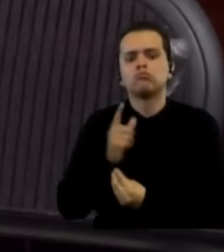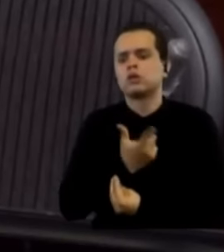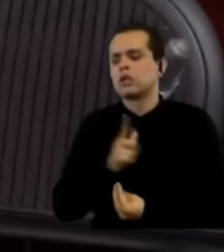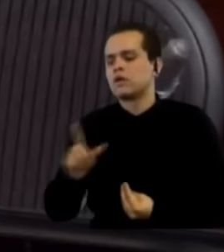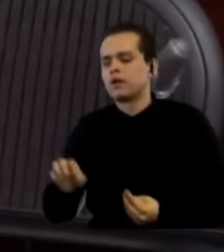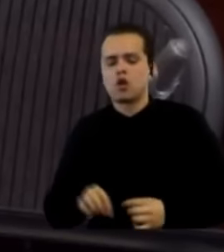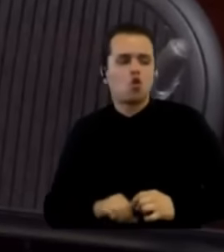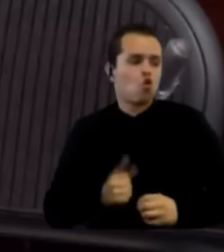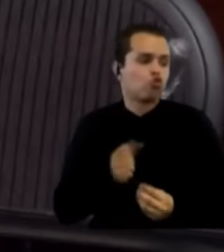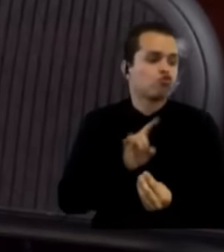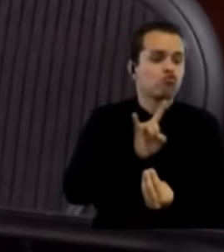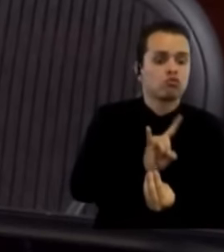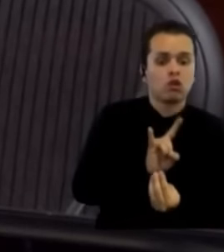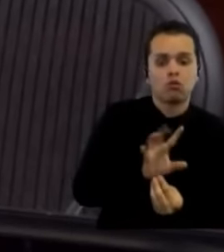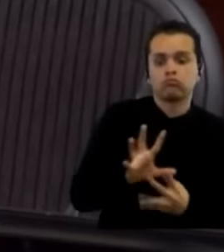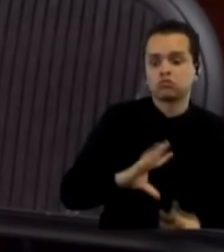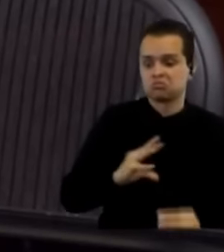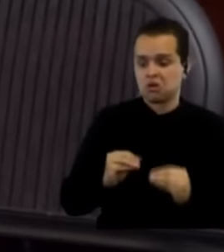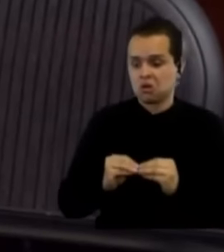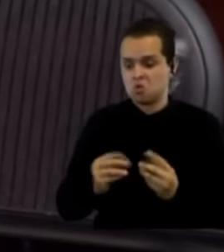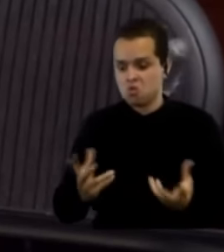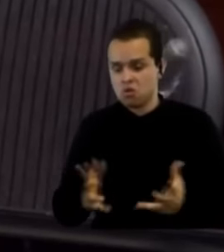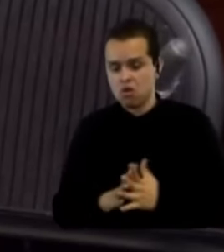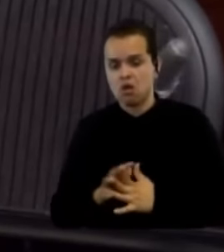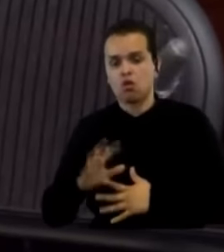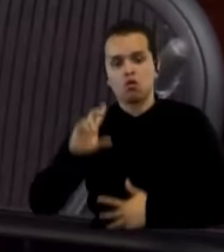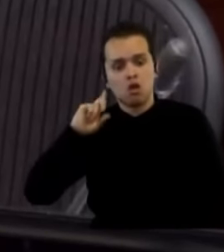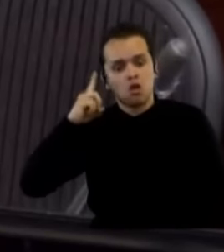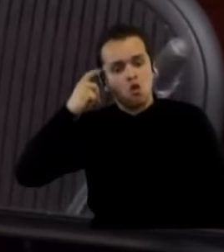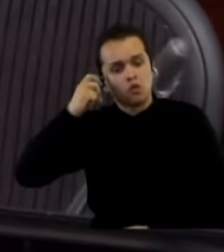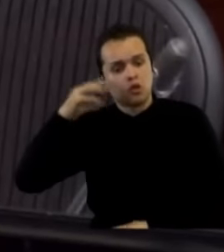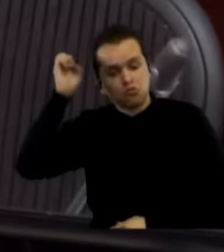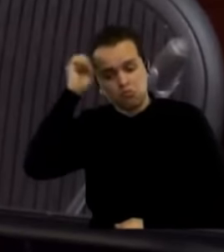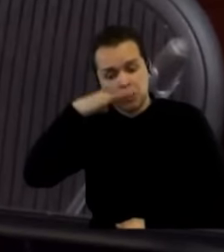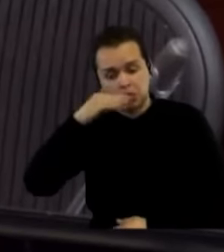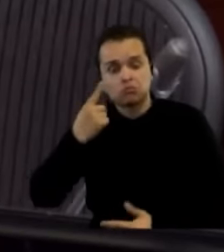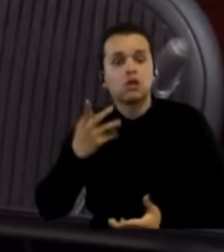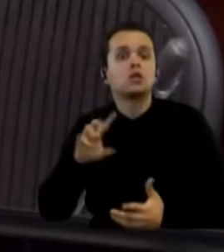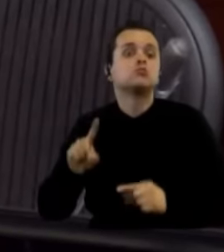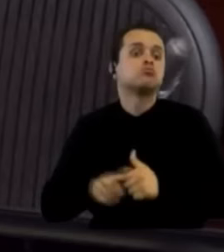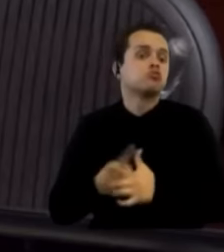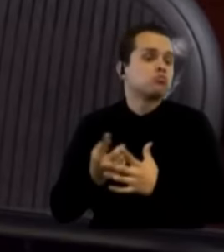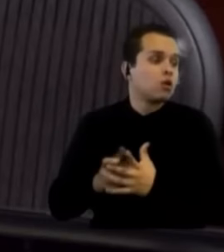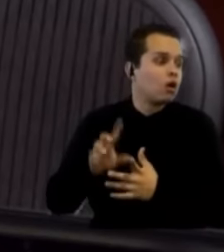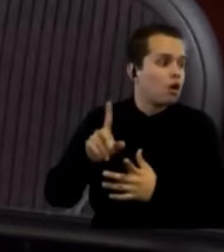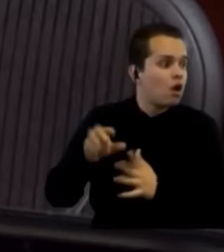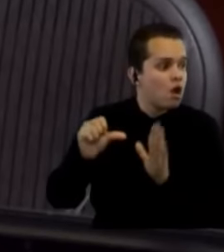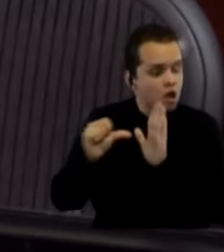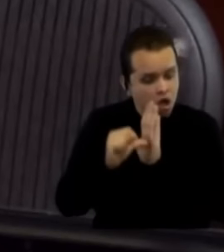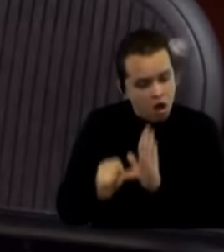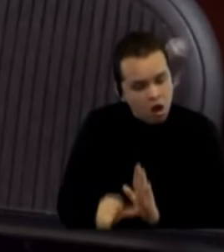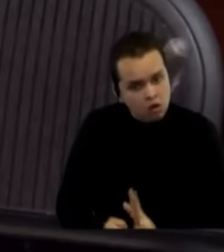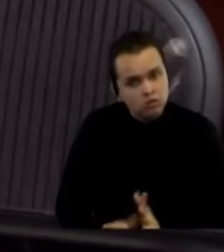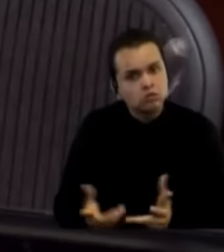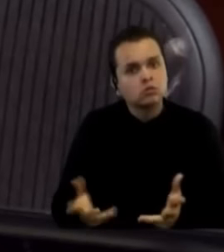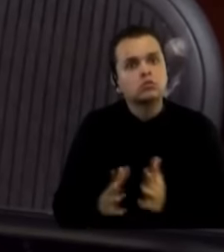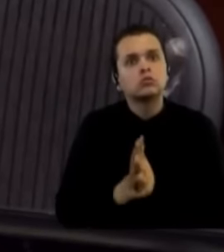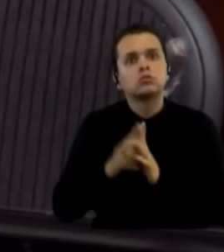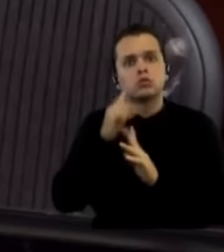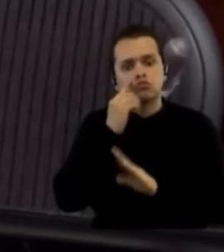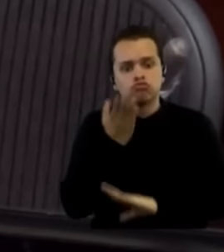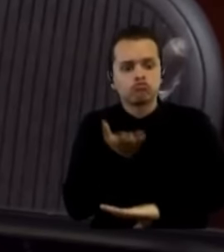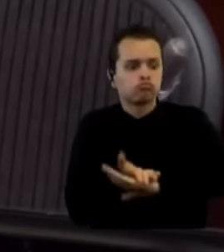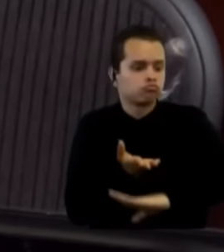Liberal y unos de la U hicieron acuerdo con el gobierno Petro, resulta que esos artículos, con